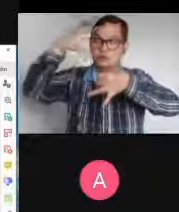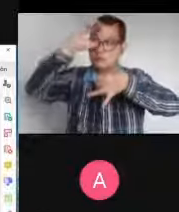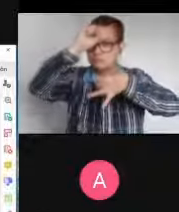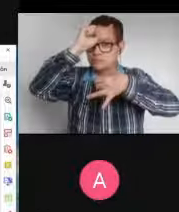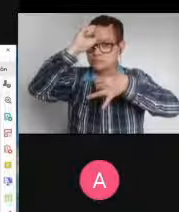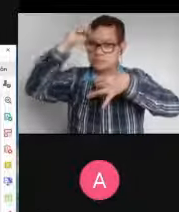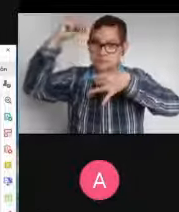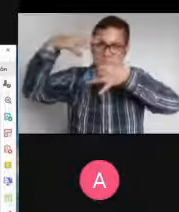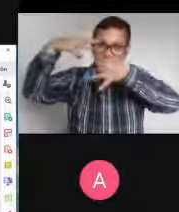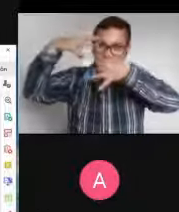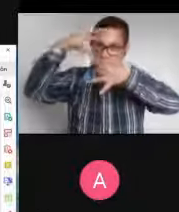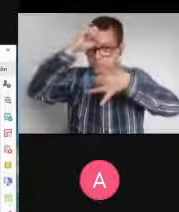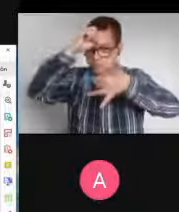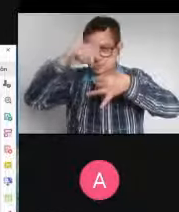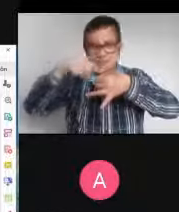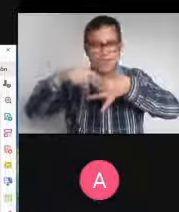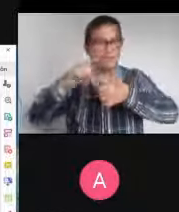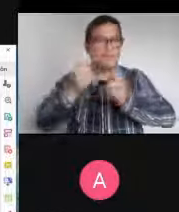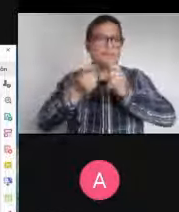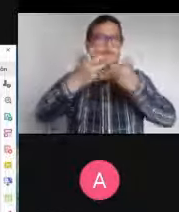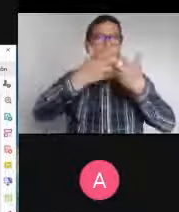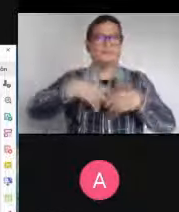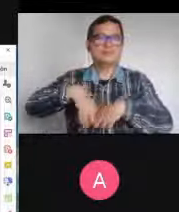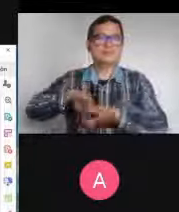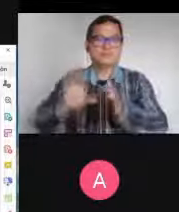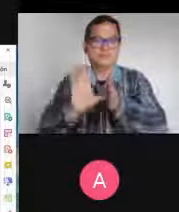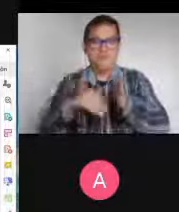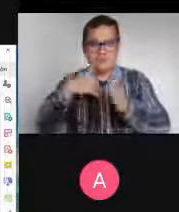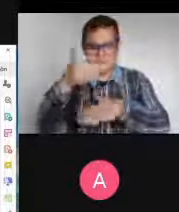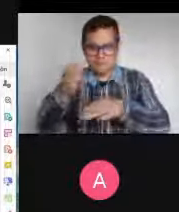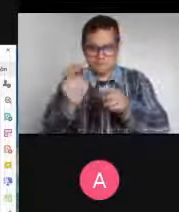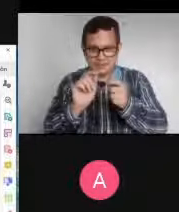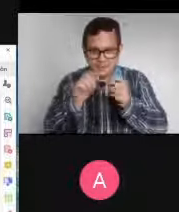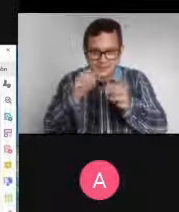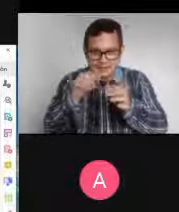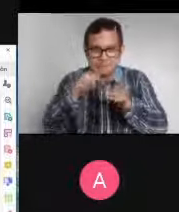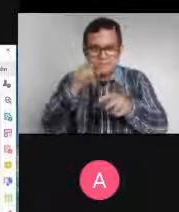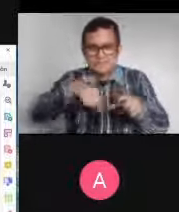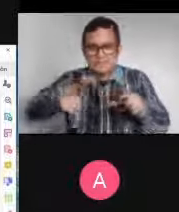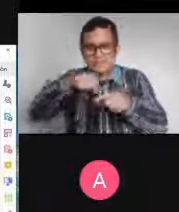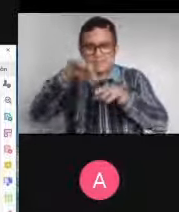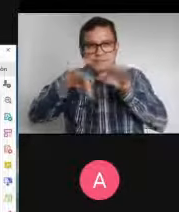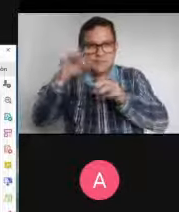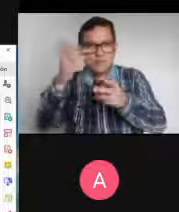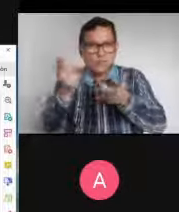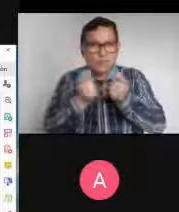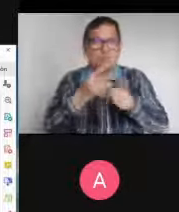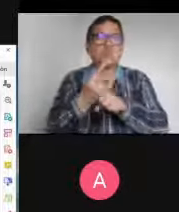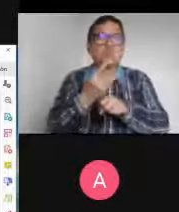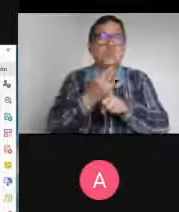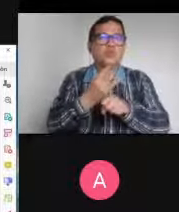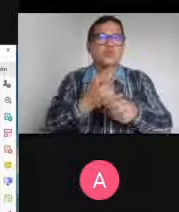más adelante lo miramos en el circuito, cómo viene configurado y cómo lo podemos manipular.